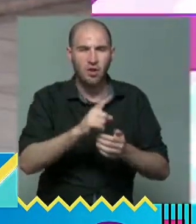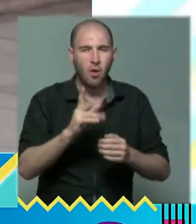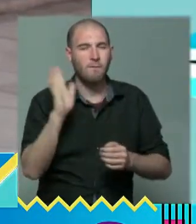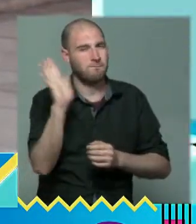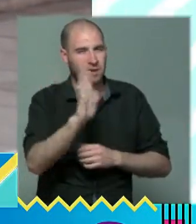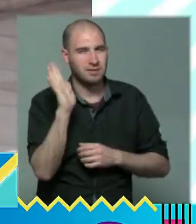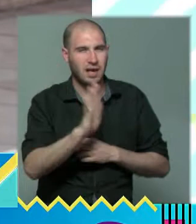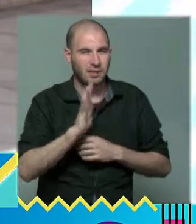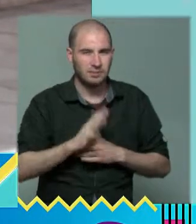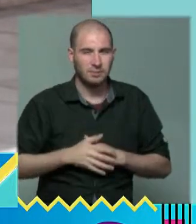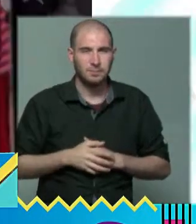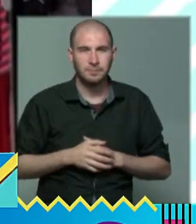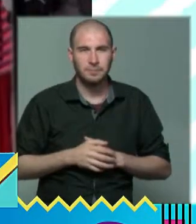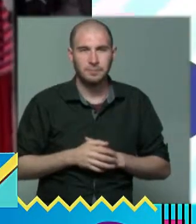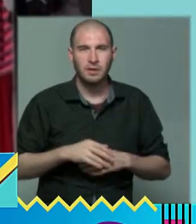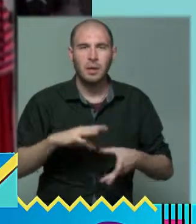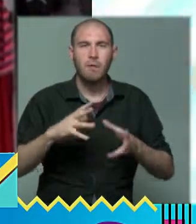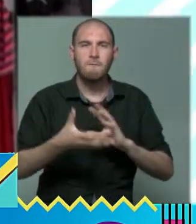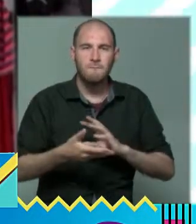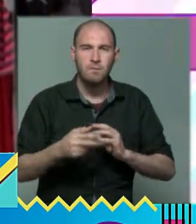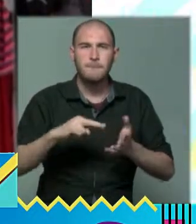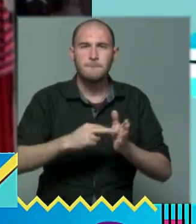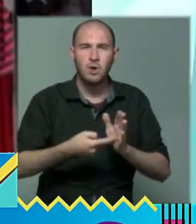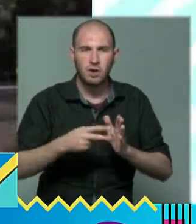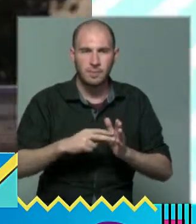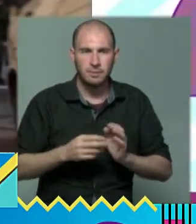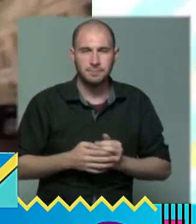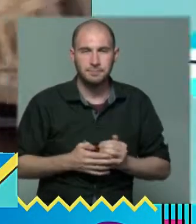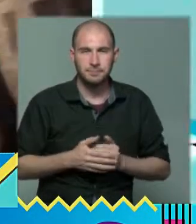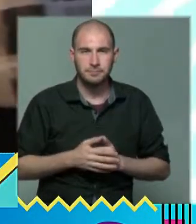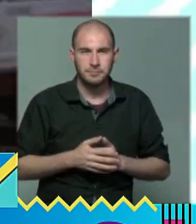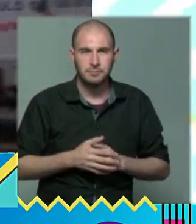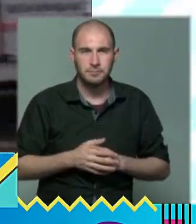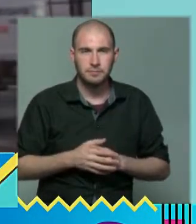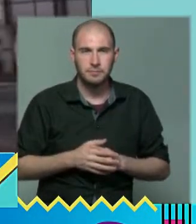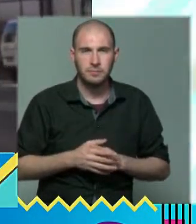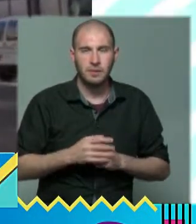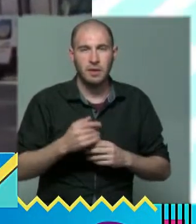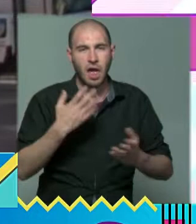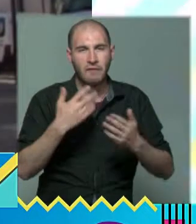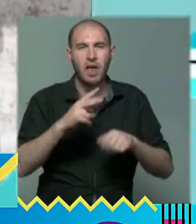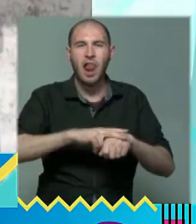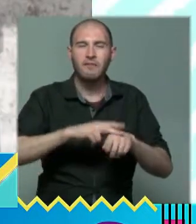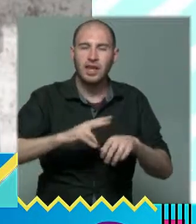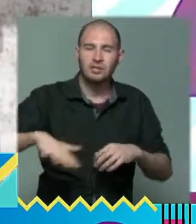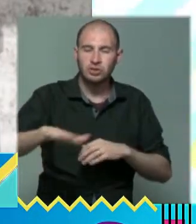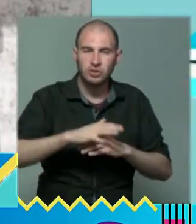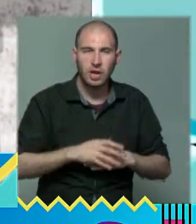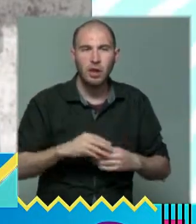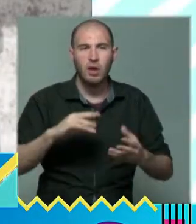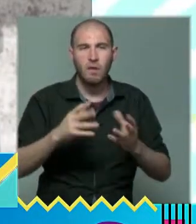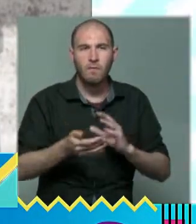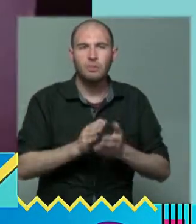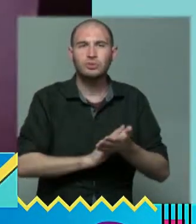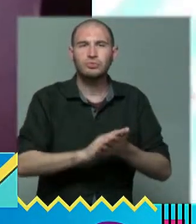venganza, ¿sí? Y de alguna manera es un problema de trato, de habilidad social, de forma de